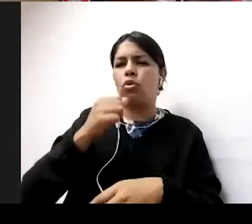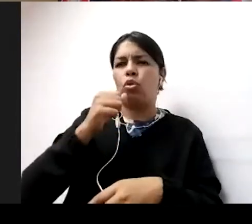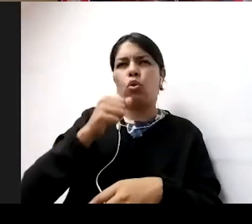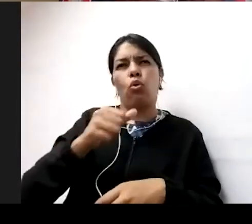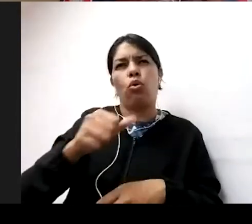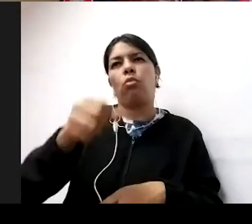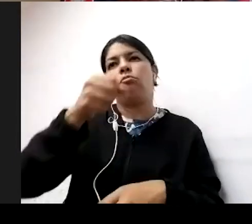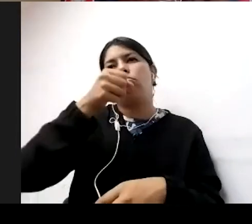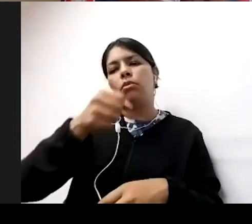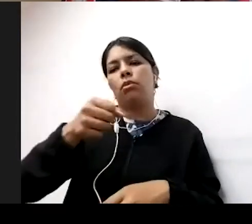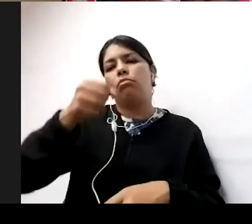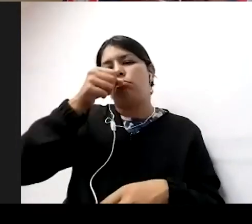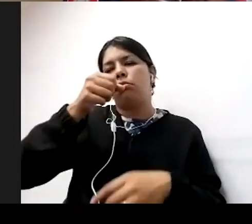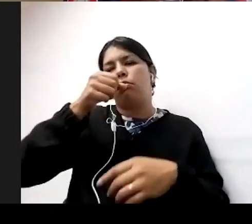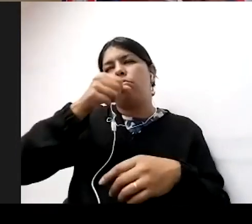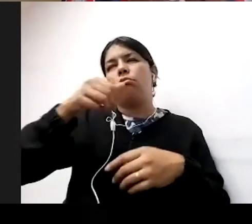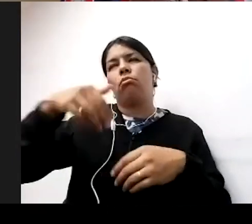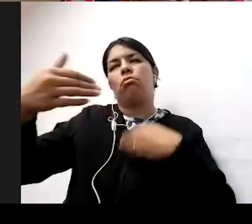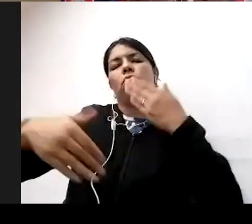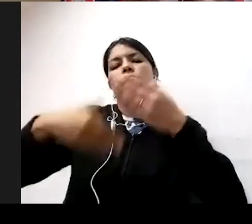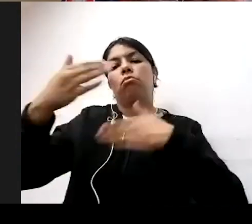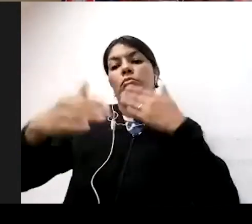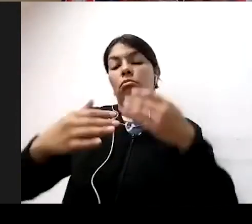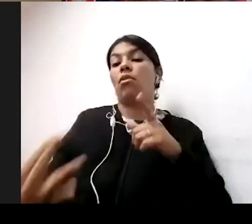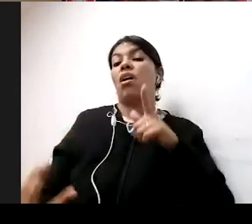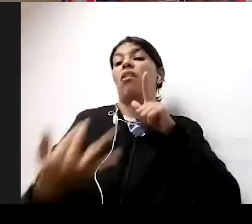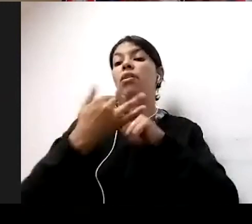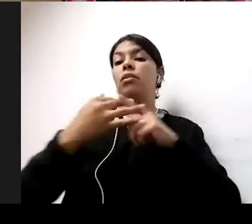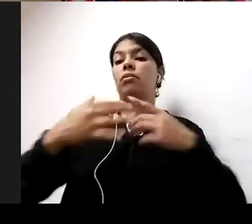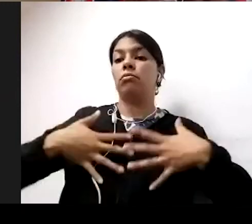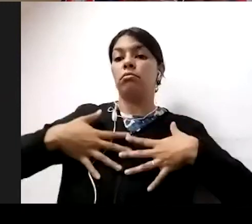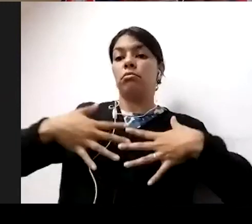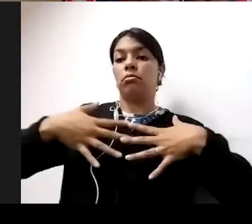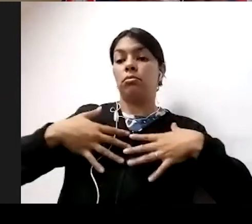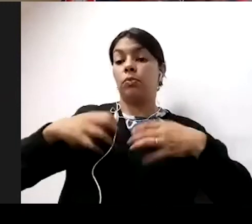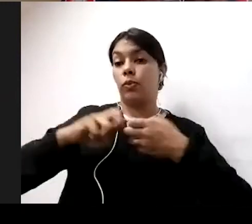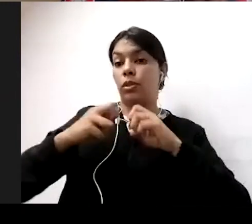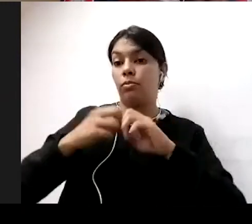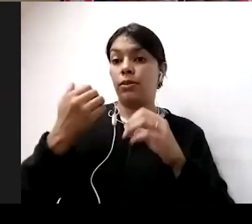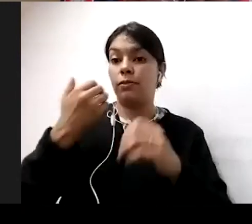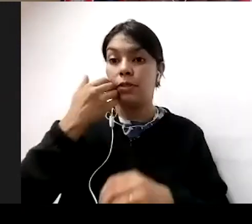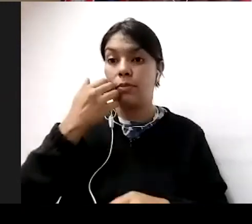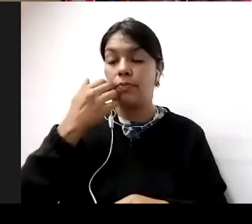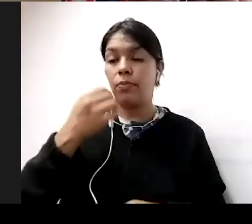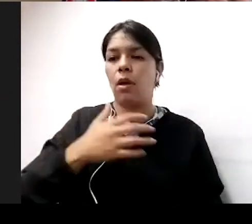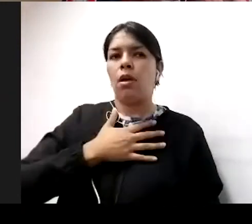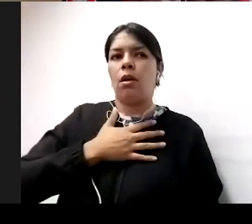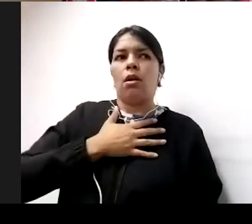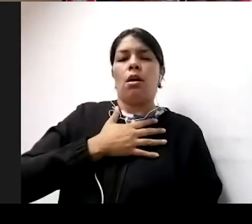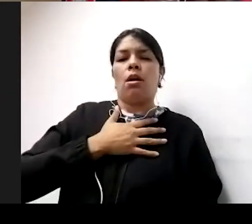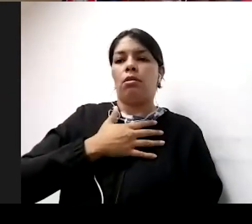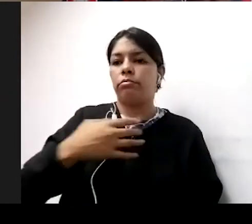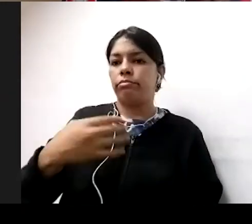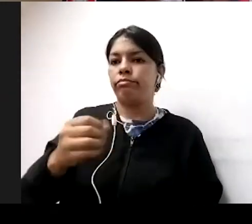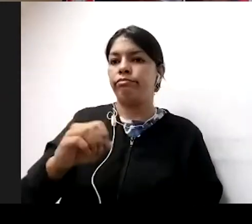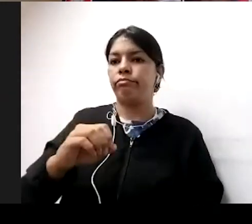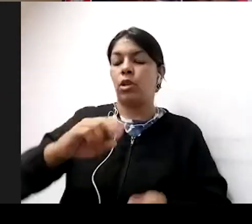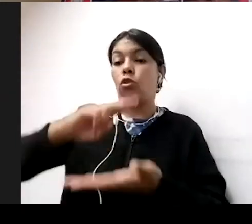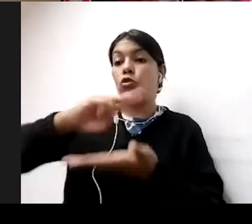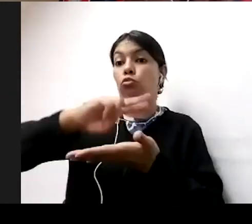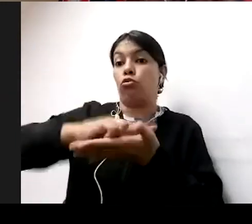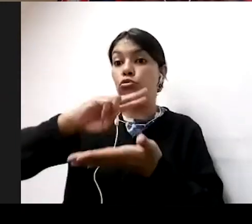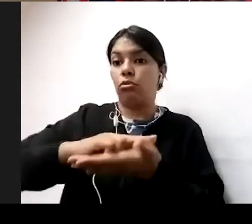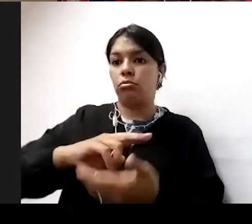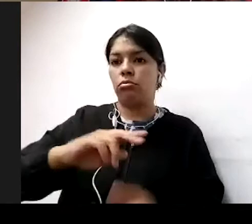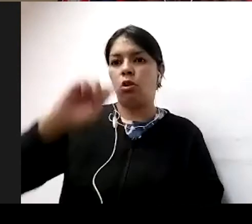puede generar enfermedades respiratorias, asfixia, sofocación, convulsiones, coma y